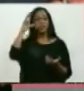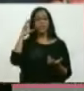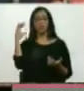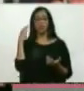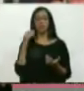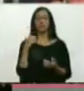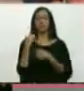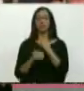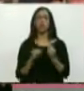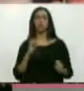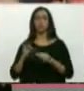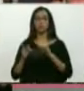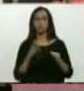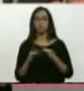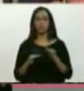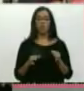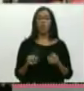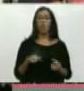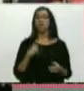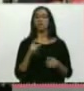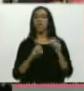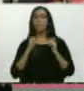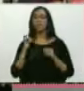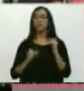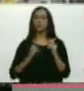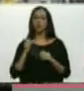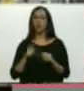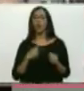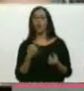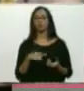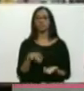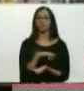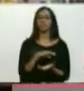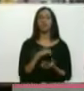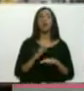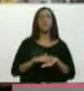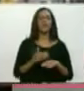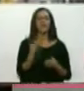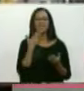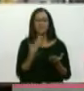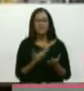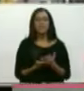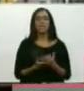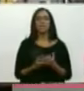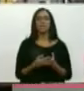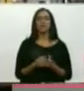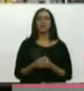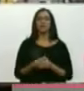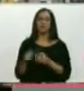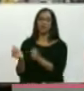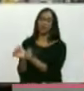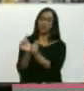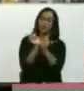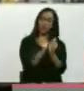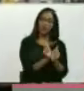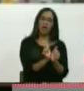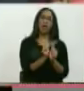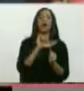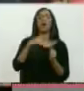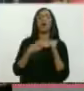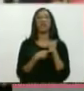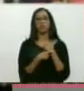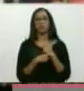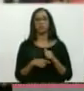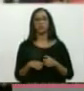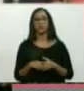otro show, otra emoción, otra disrupción, porque le pidieron la extradición al señor Juan Guaidó.